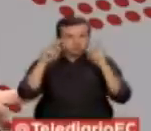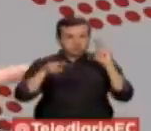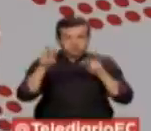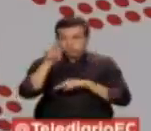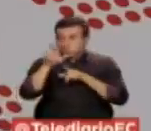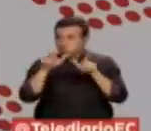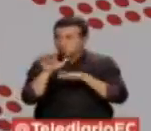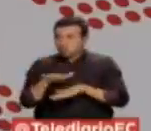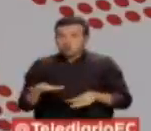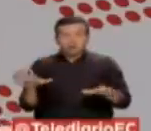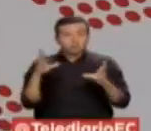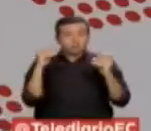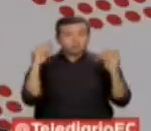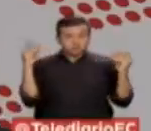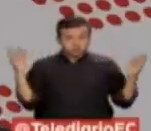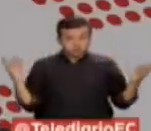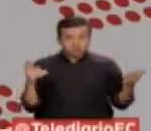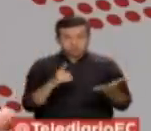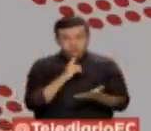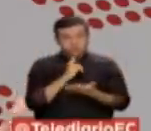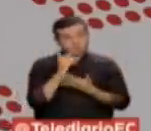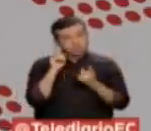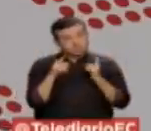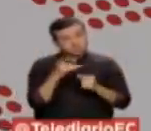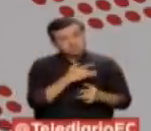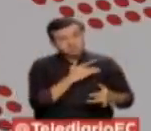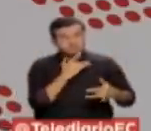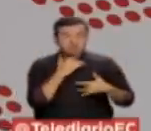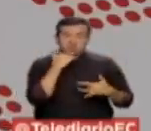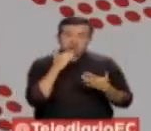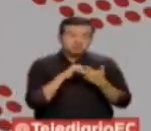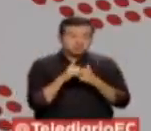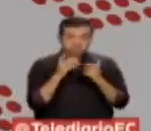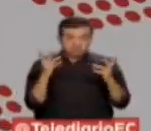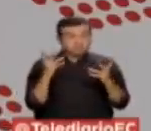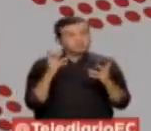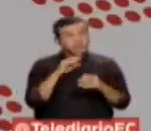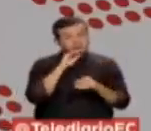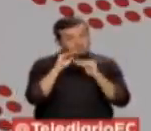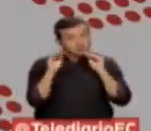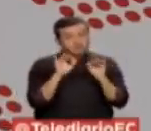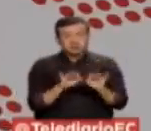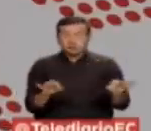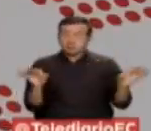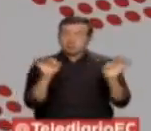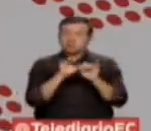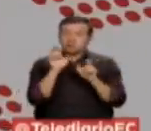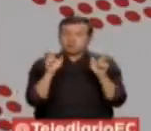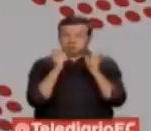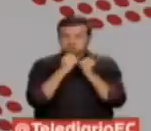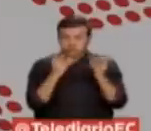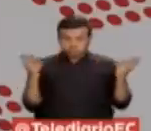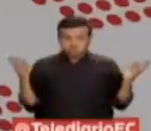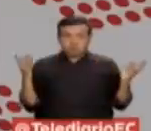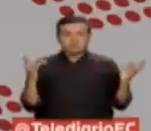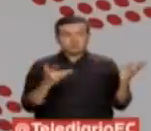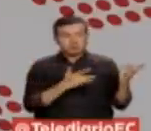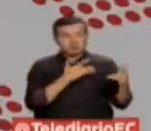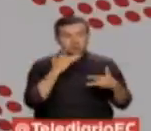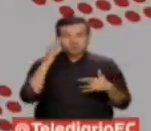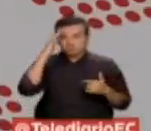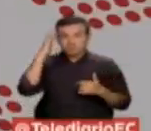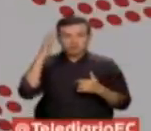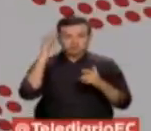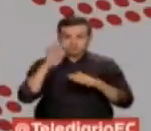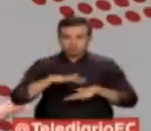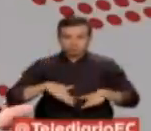lugares esto eh probablemente puede generar alguna incomodidad pero es muy importante y los ciudadanos van a sentir a la policía